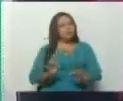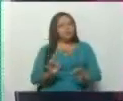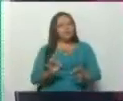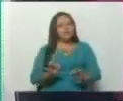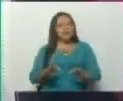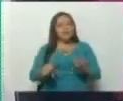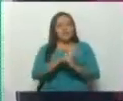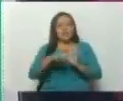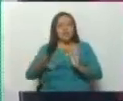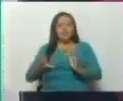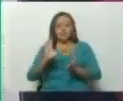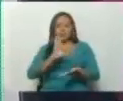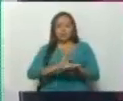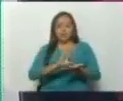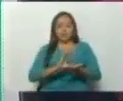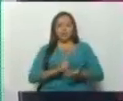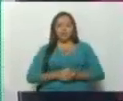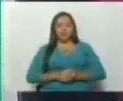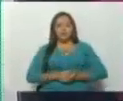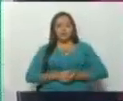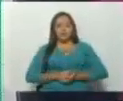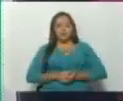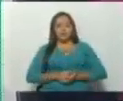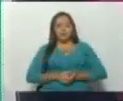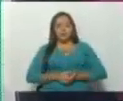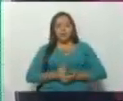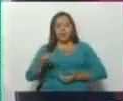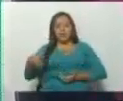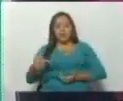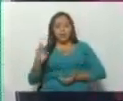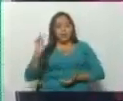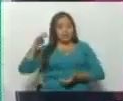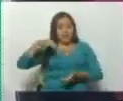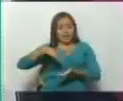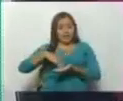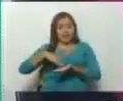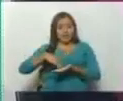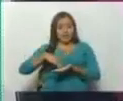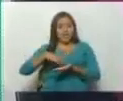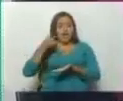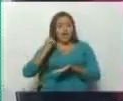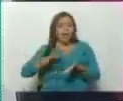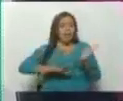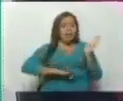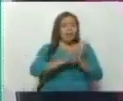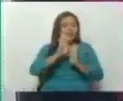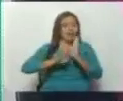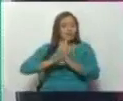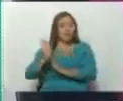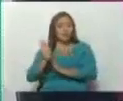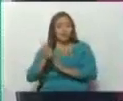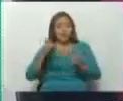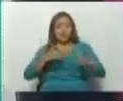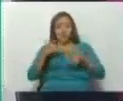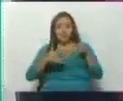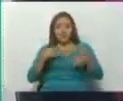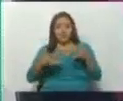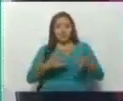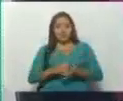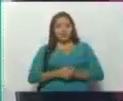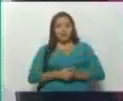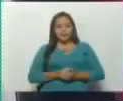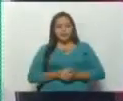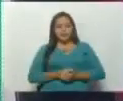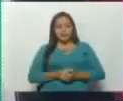ciudad. De igual forma, el Estado Bolivariano de Miranda, bueno, viene desarrollando también un espacio que es una especie